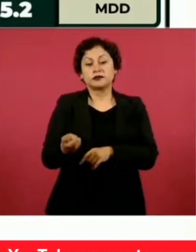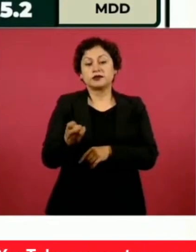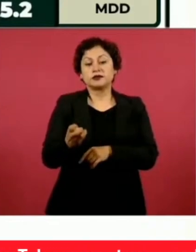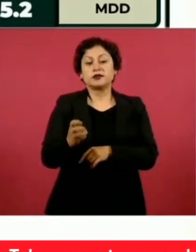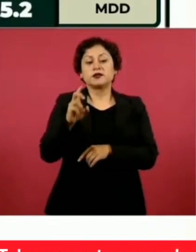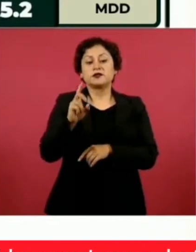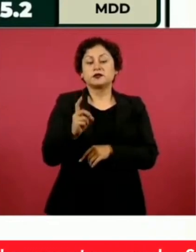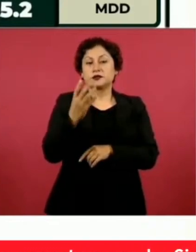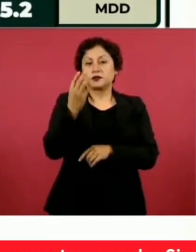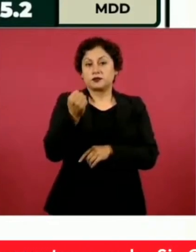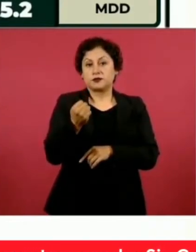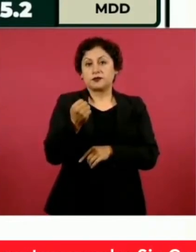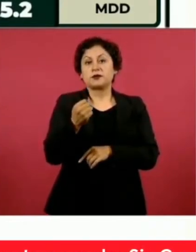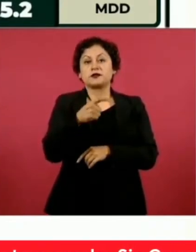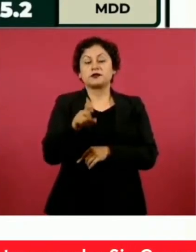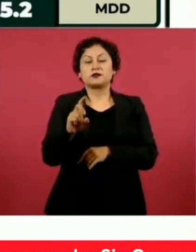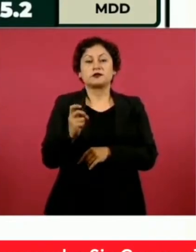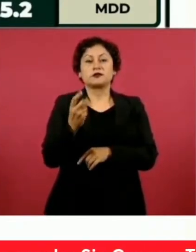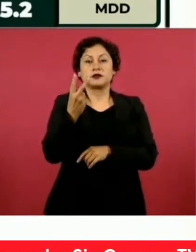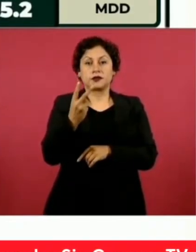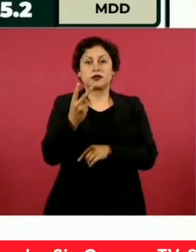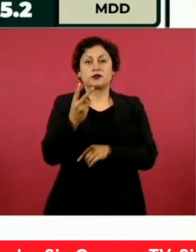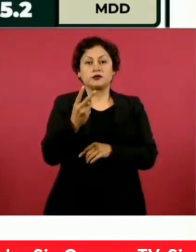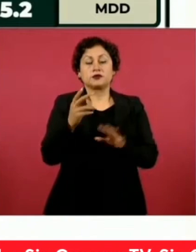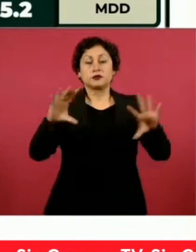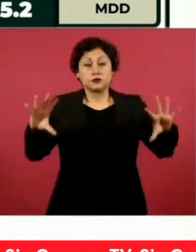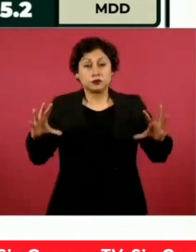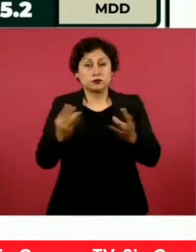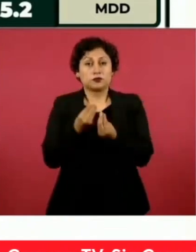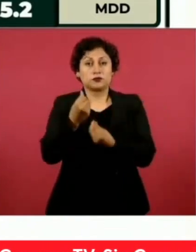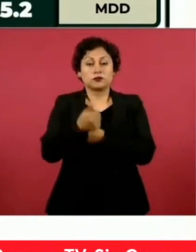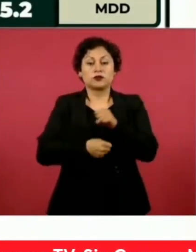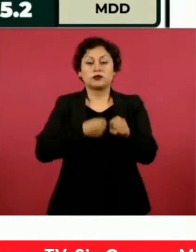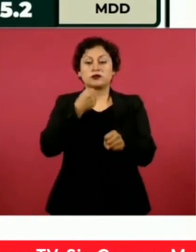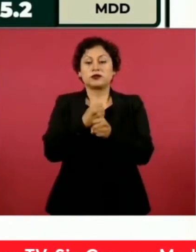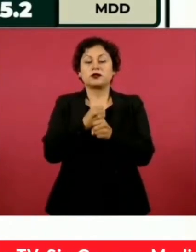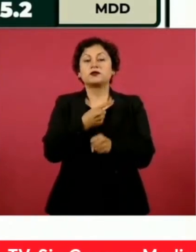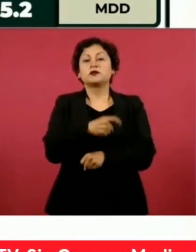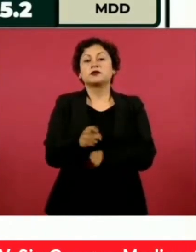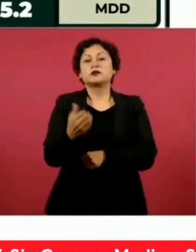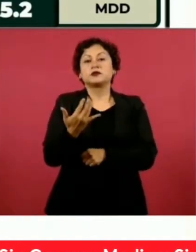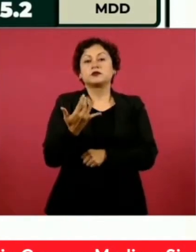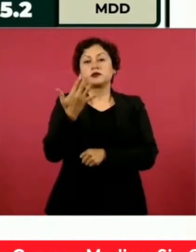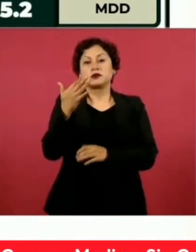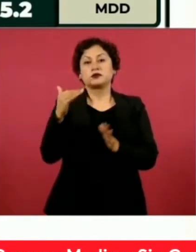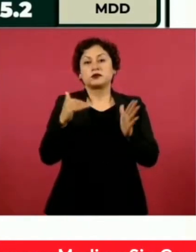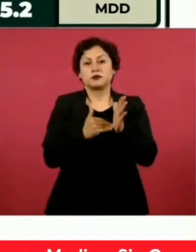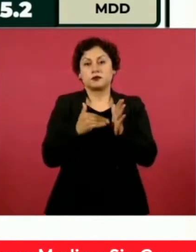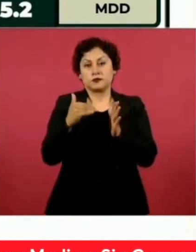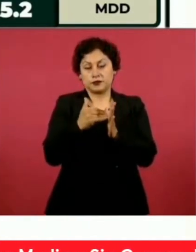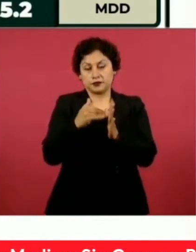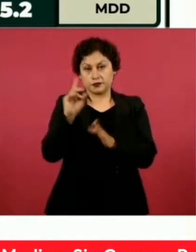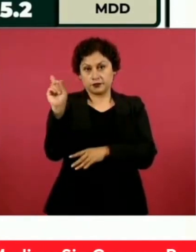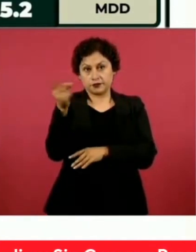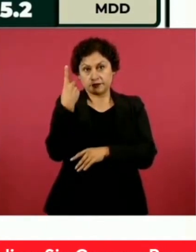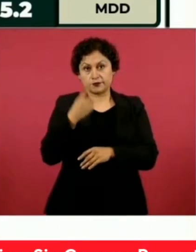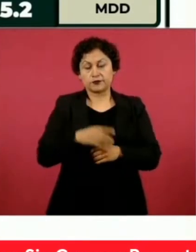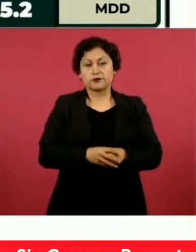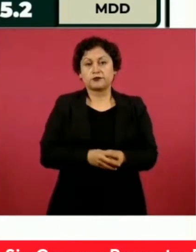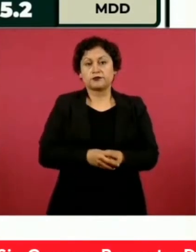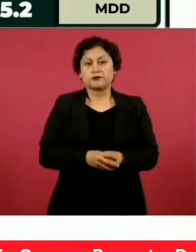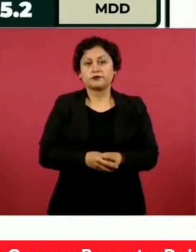339.132 de comisados resultados en lo que va del sexenio más de 155 millones de dólares